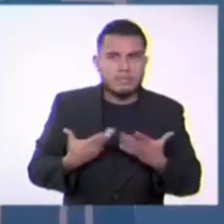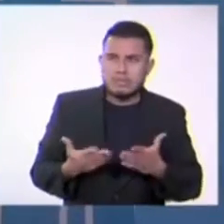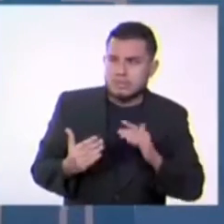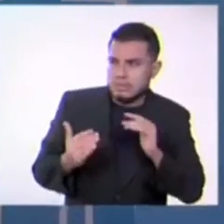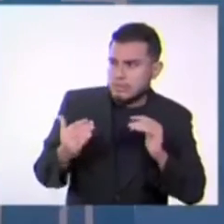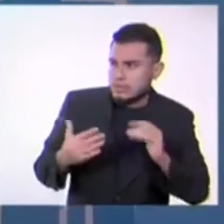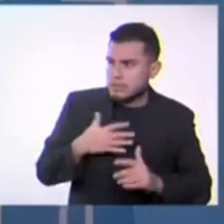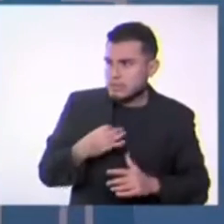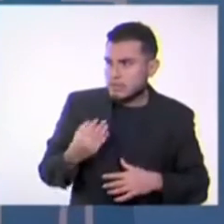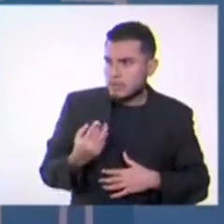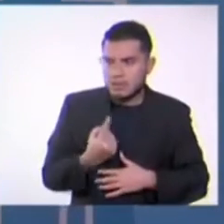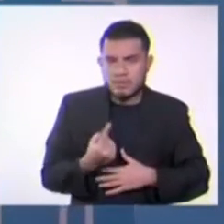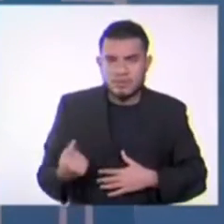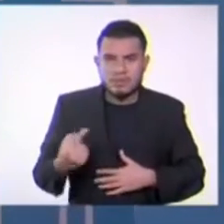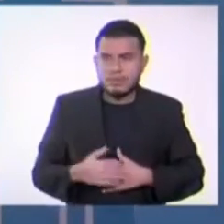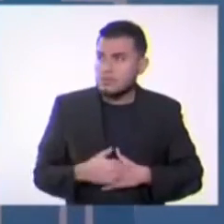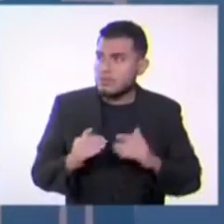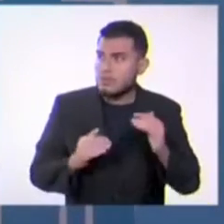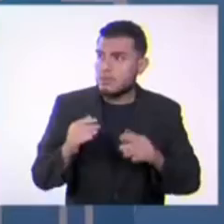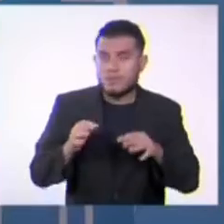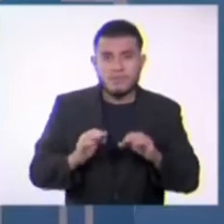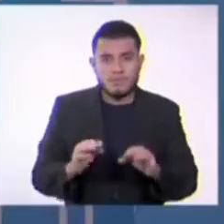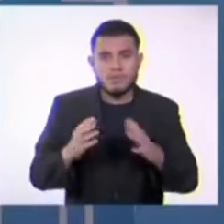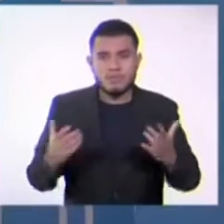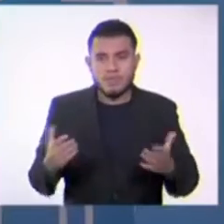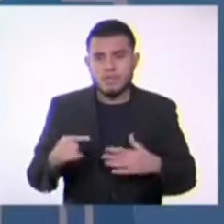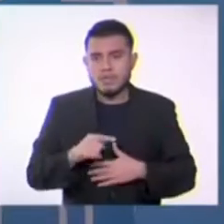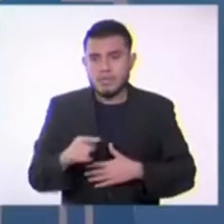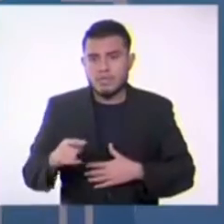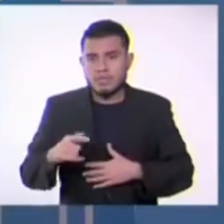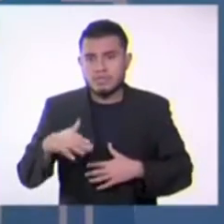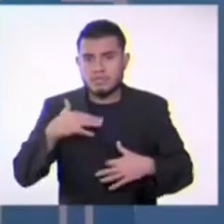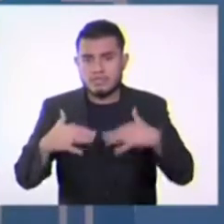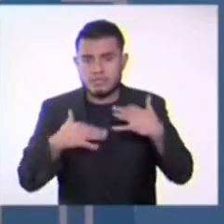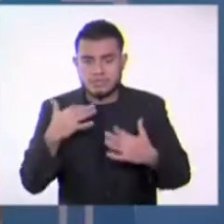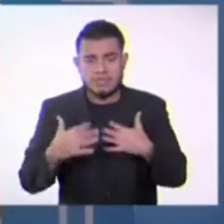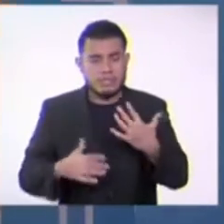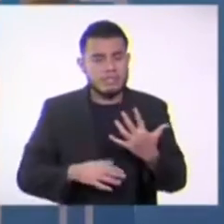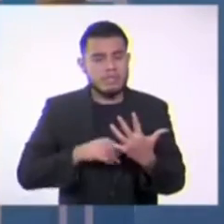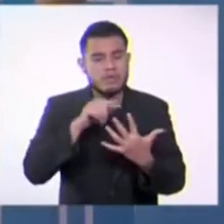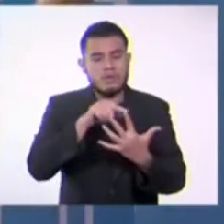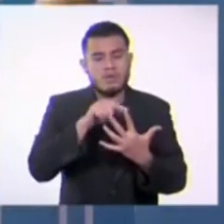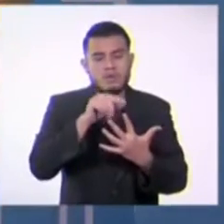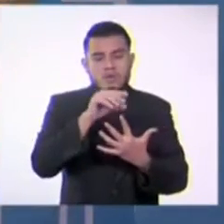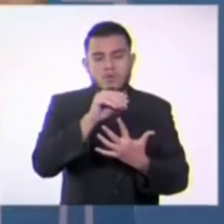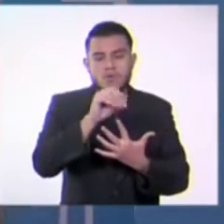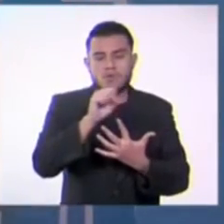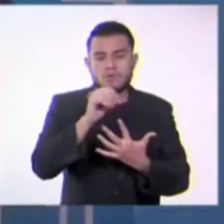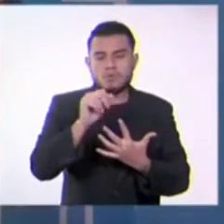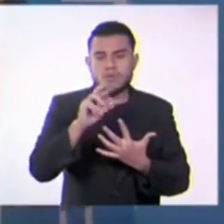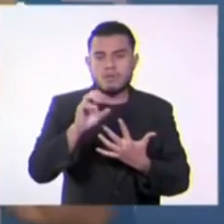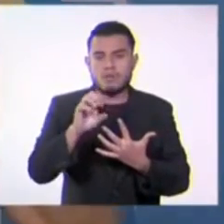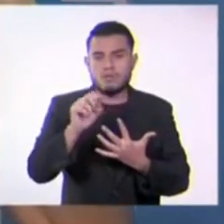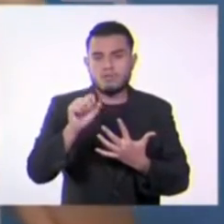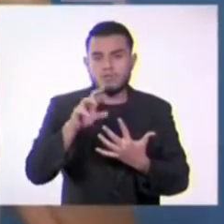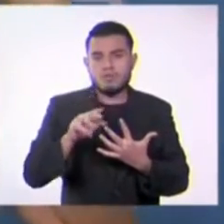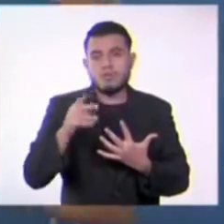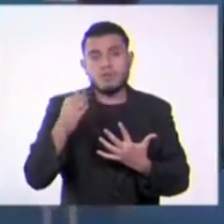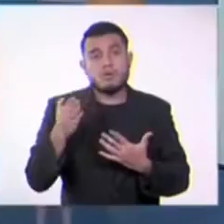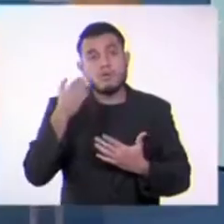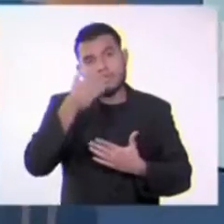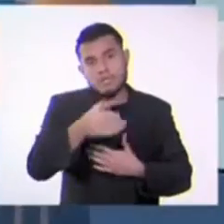las personas, sino más bien gozaba de esa simpatía Óscar Osorio. Muy bien. Óscar Osorio se encontraba en